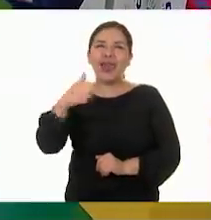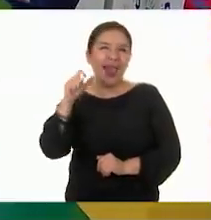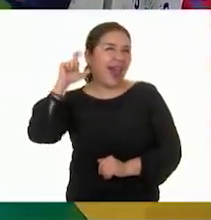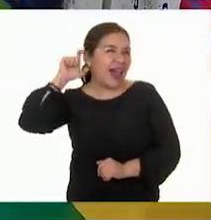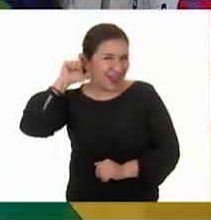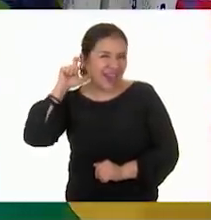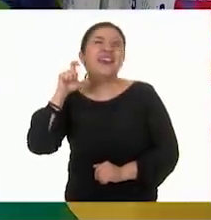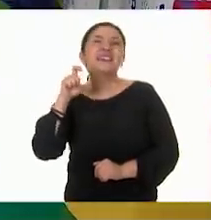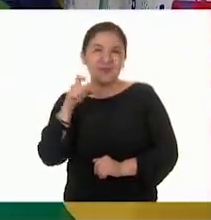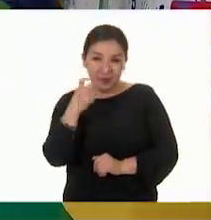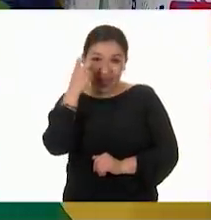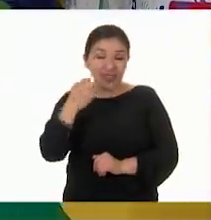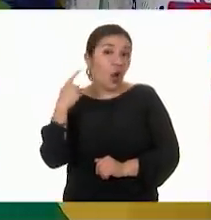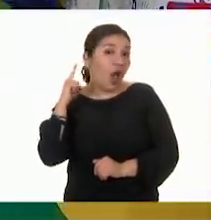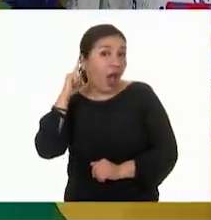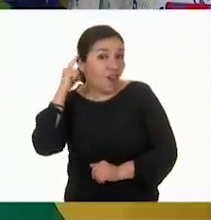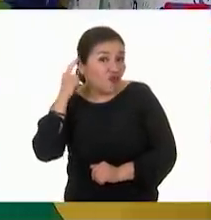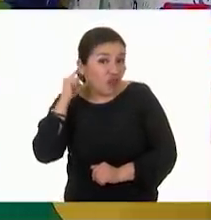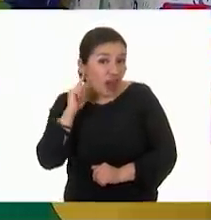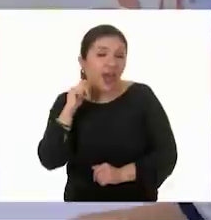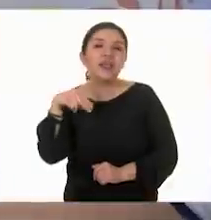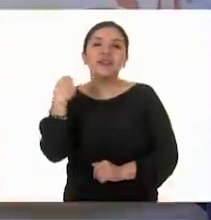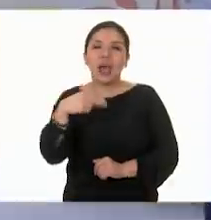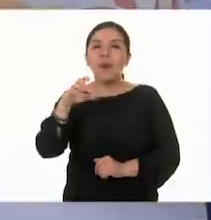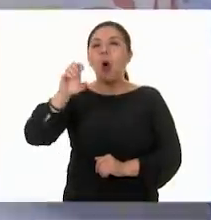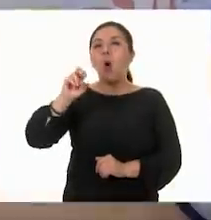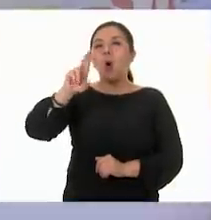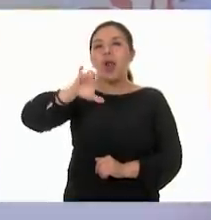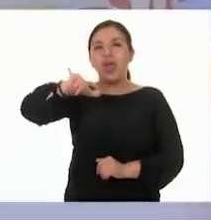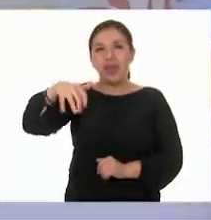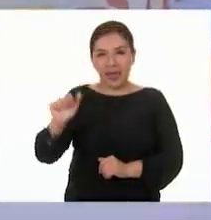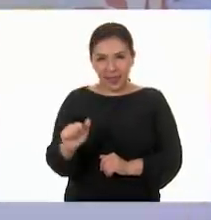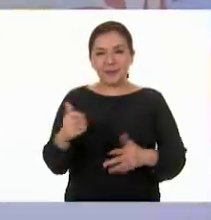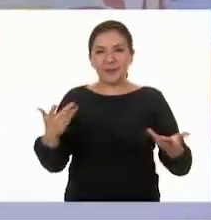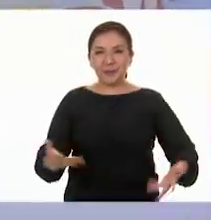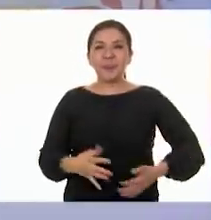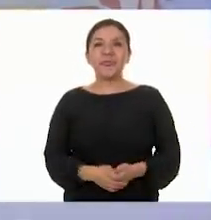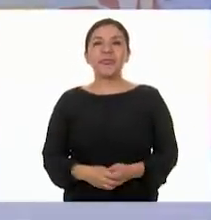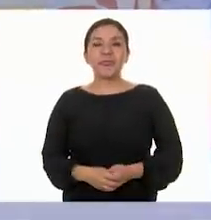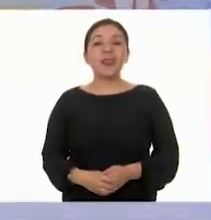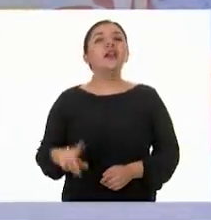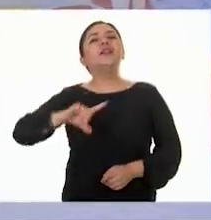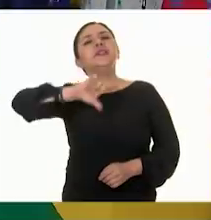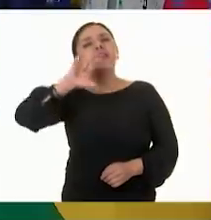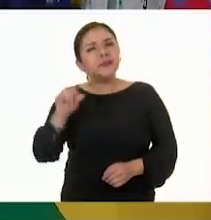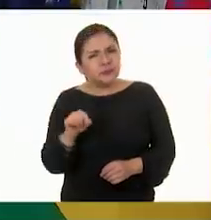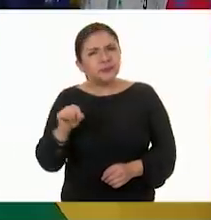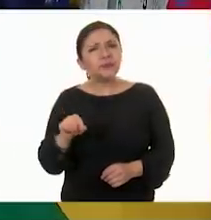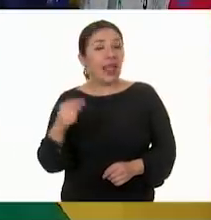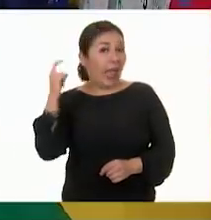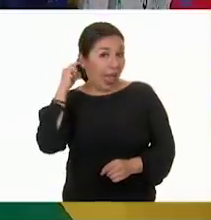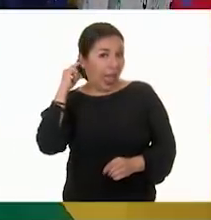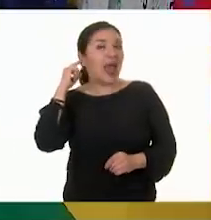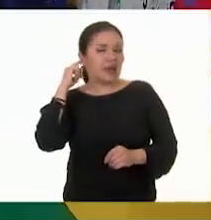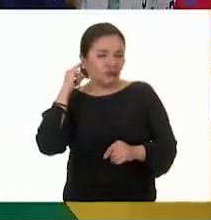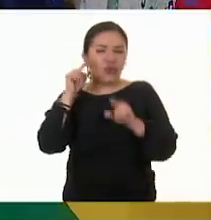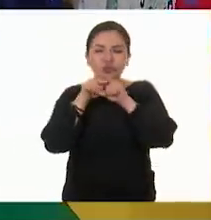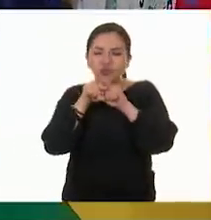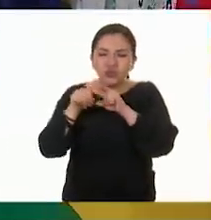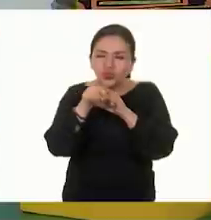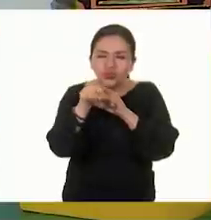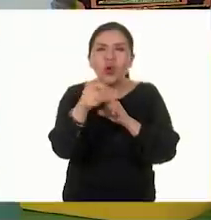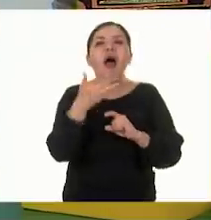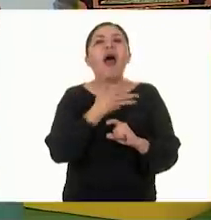oreja. Entonces, la parte de afuera es la oreja. Y después de la oreja